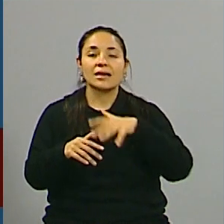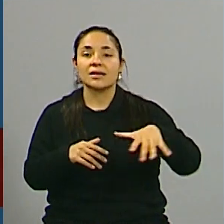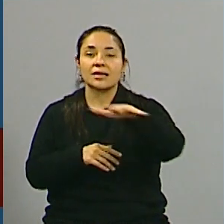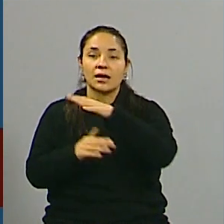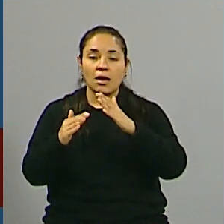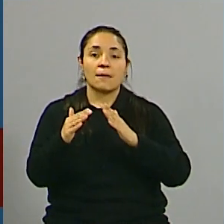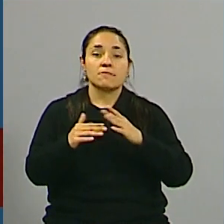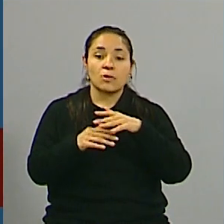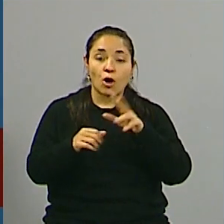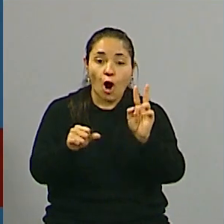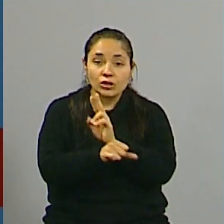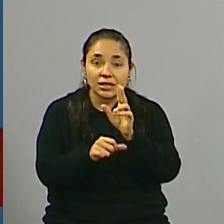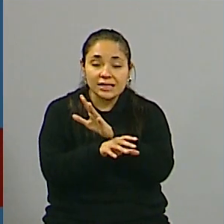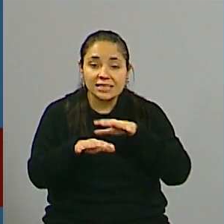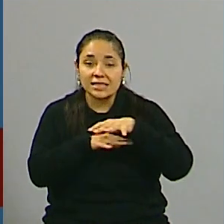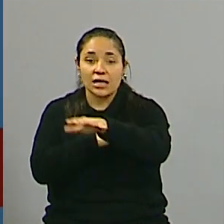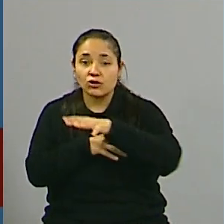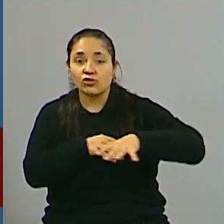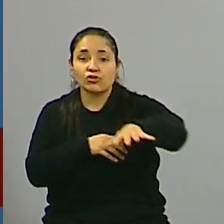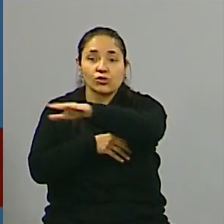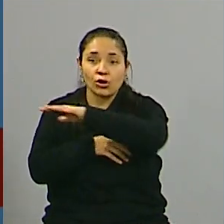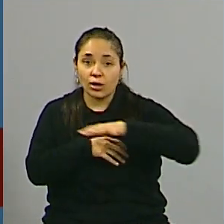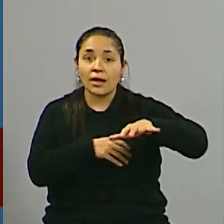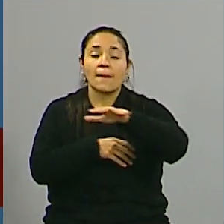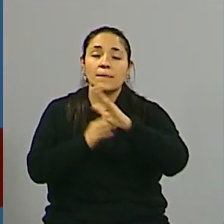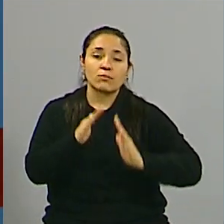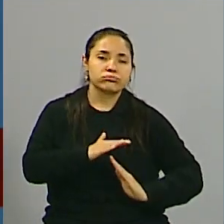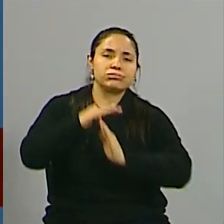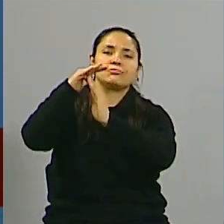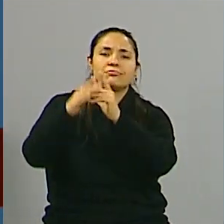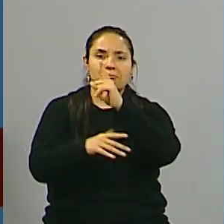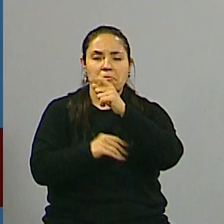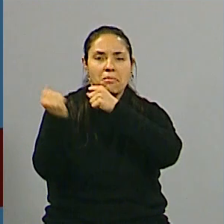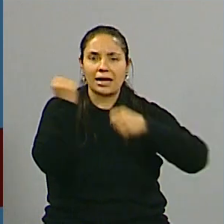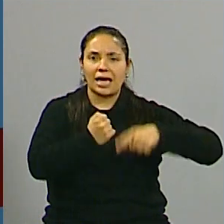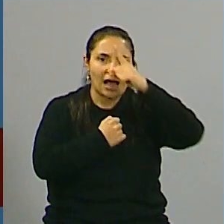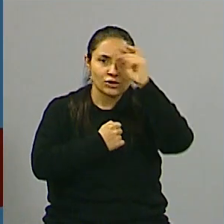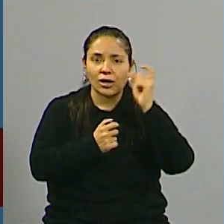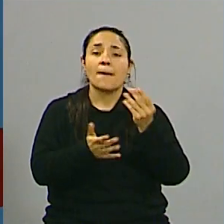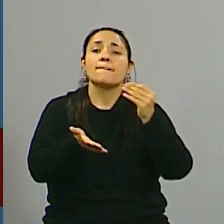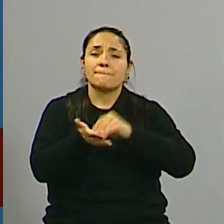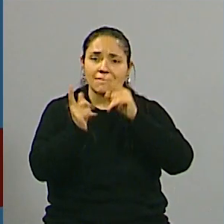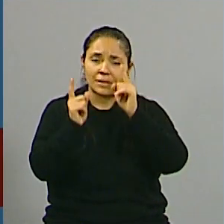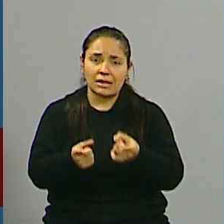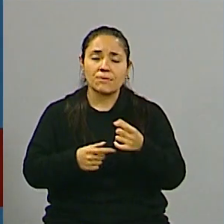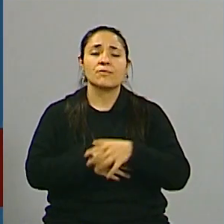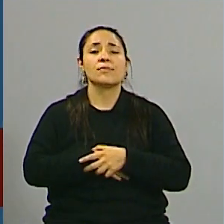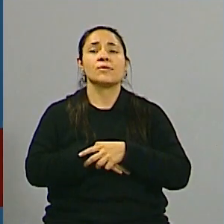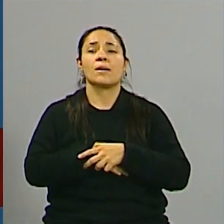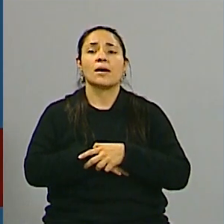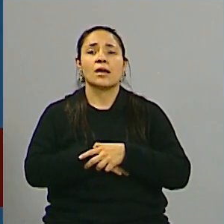la categoría de conservación de un sector de la reserva a través de la creación de un parque nacional, sino también ver de qué manera se